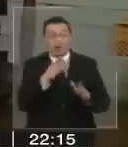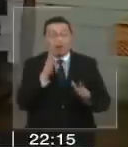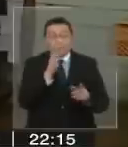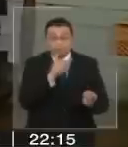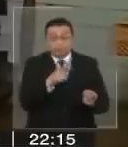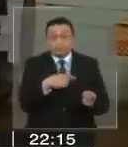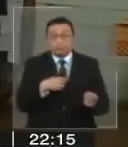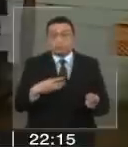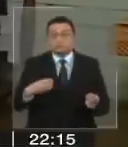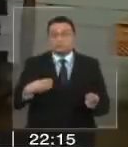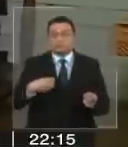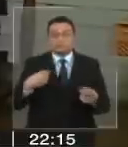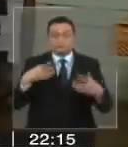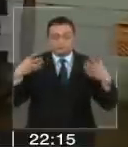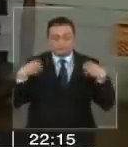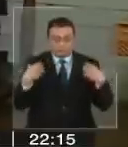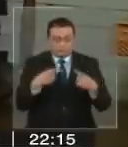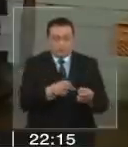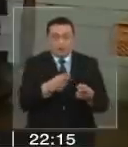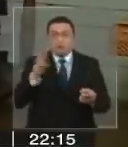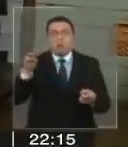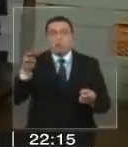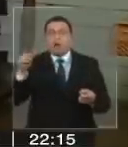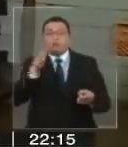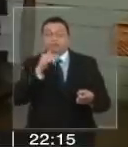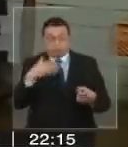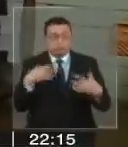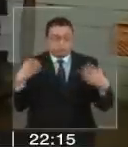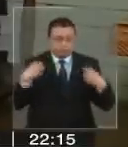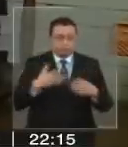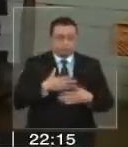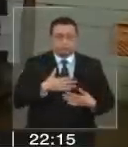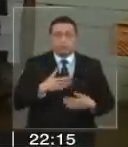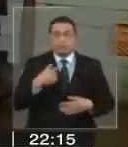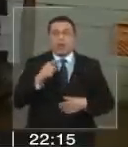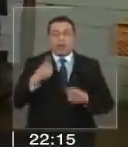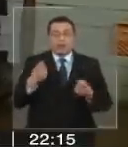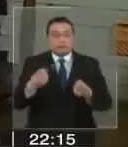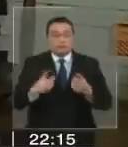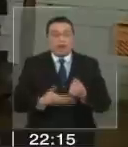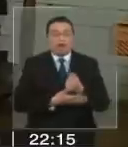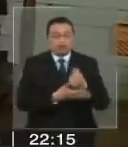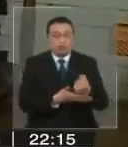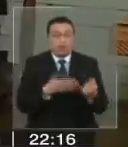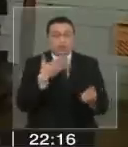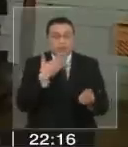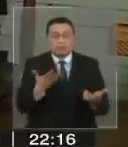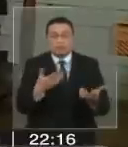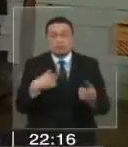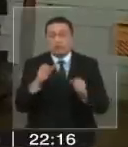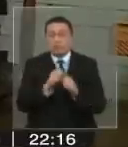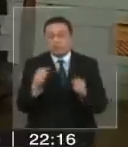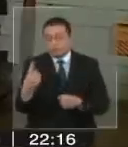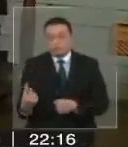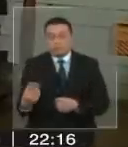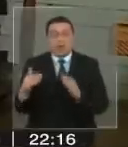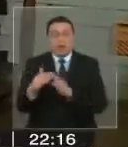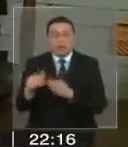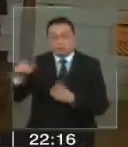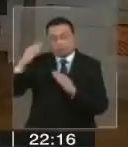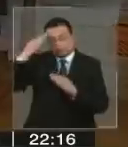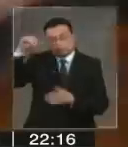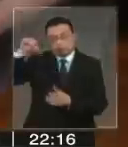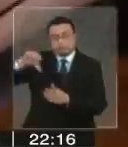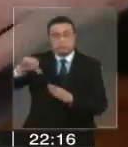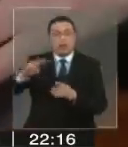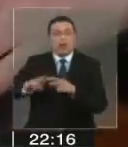nosotras nos vamos a hacer cargo totalmente de él. Pero necesitamos una ayuda igual. O sea, el Pablo no se puede quedar aquí en la casa encerrado haciendo